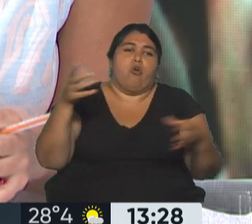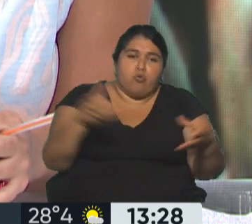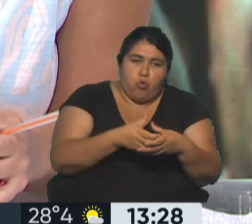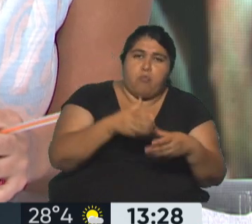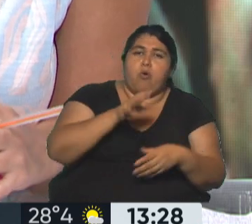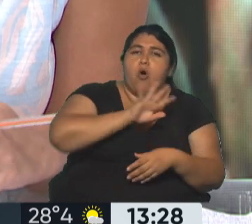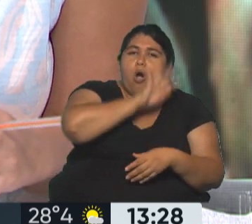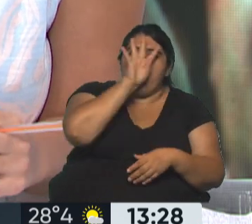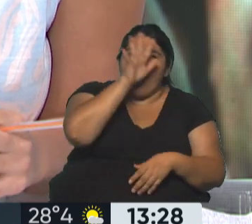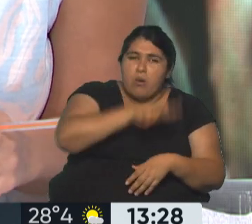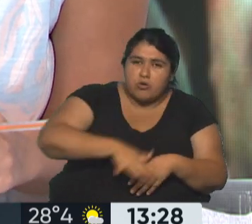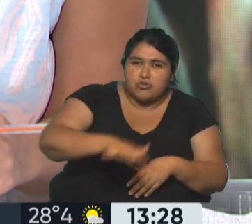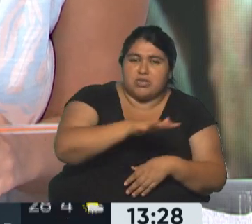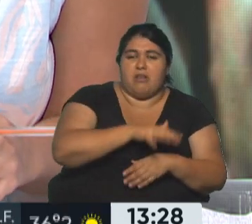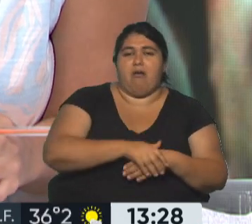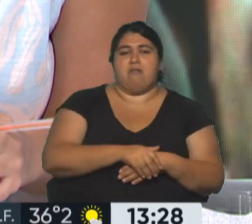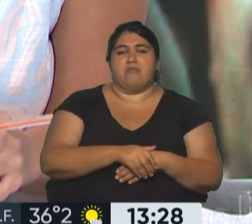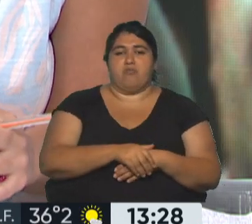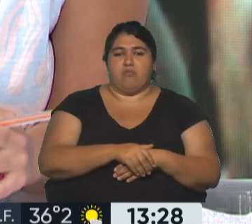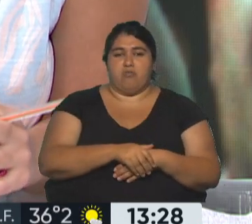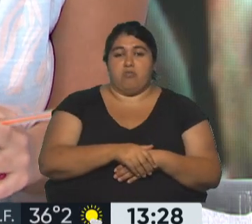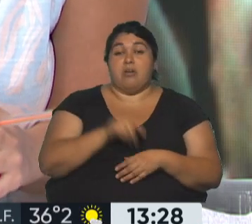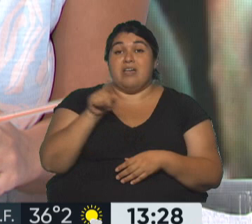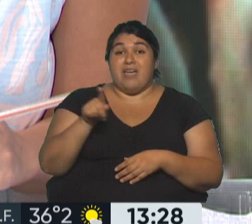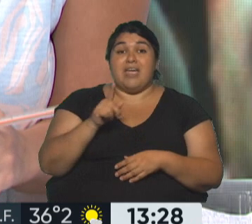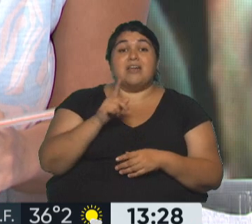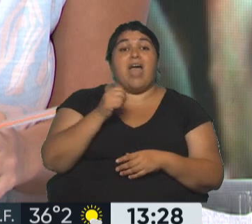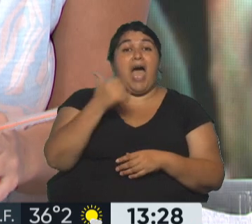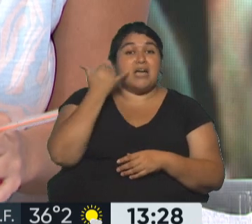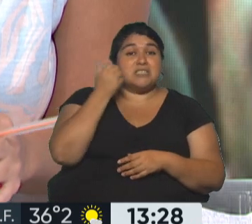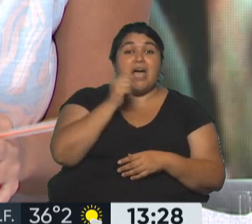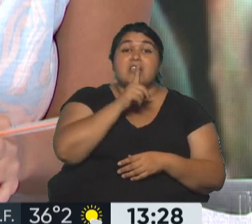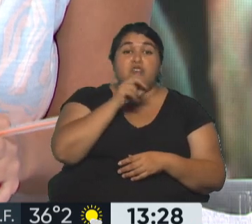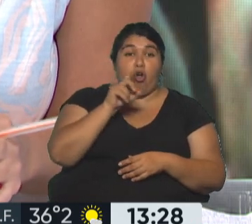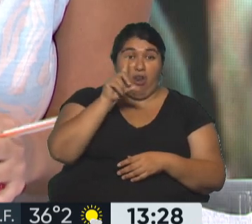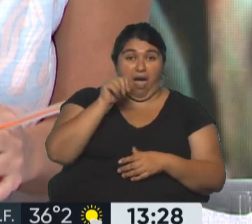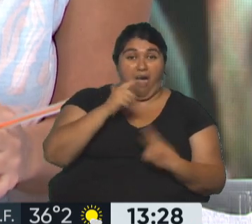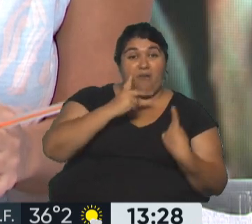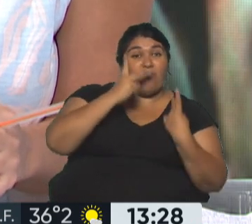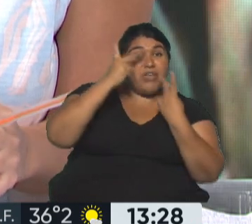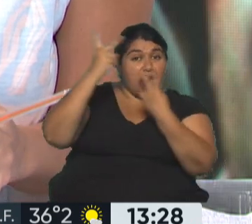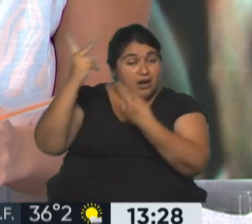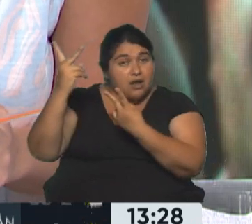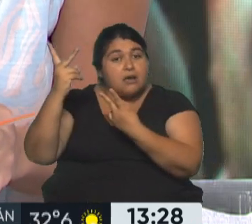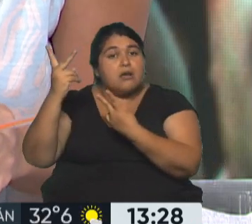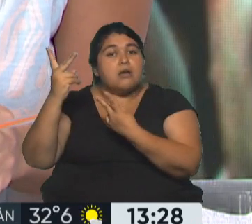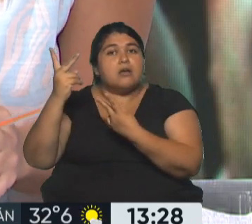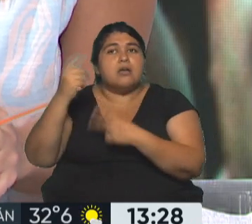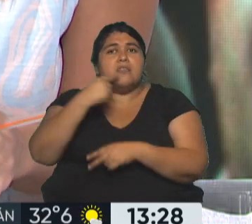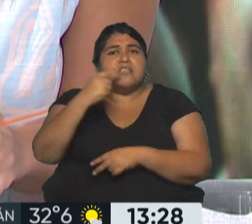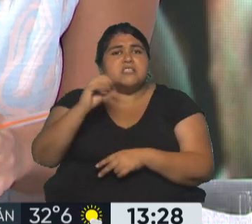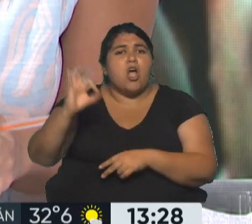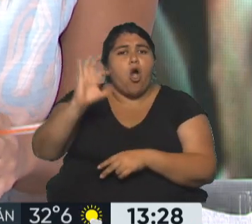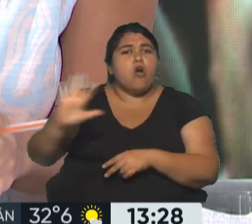e insisto, yendo a ver a la ayatolá. Cuando va a ver a la ayatolá de Irán, está yendo el que Occidente dice